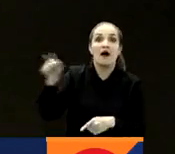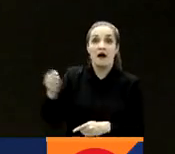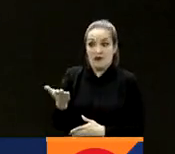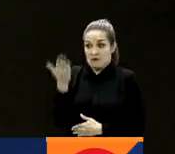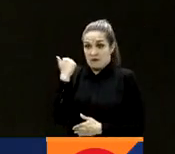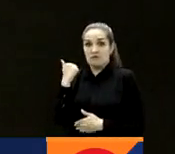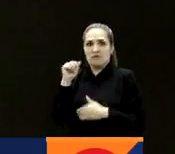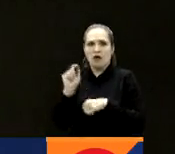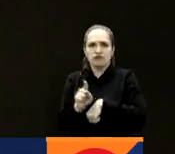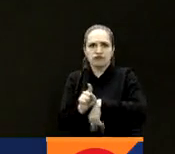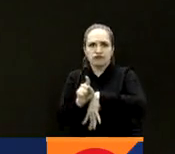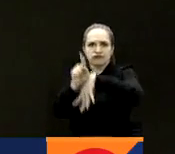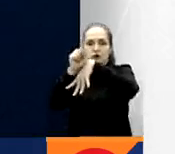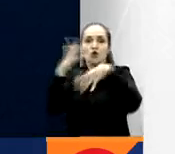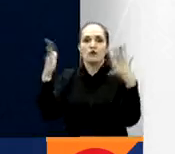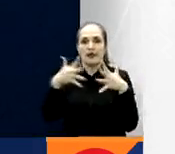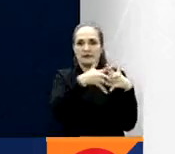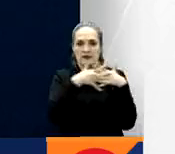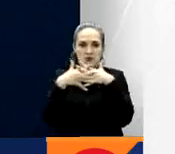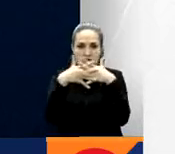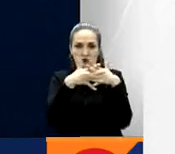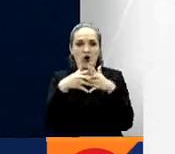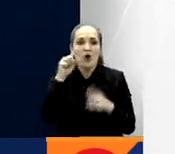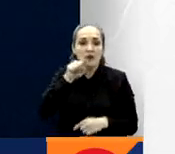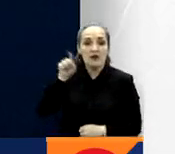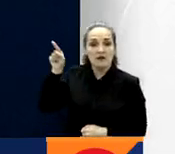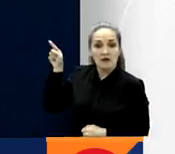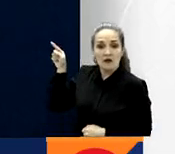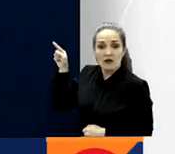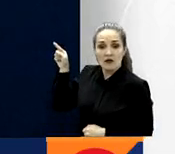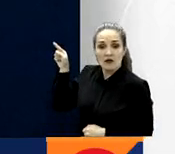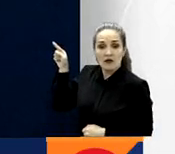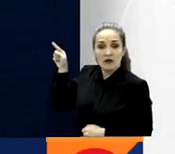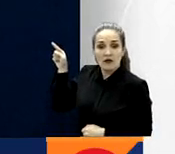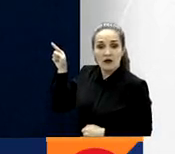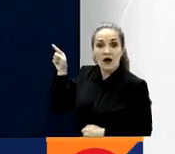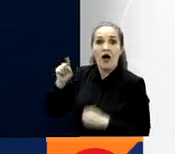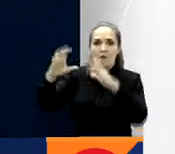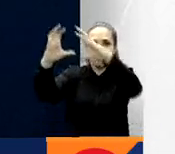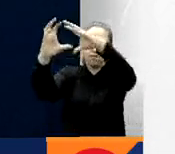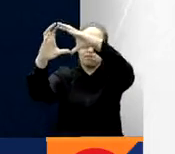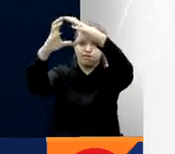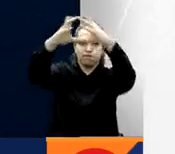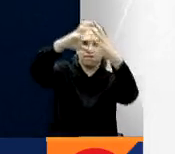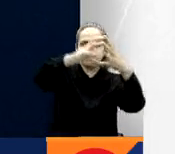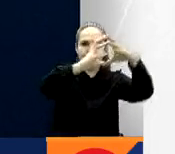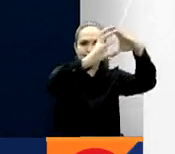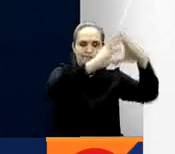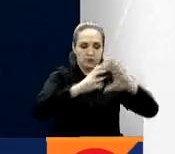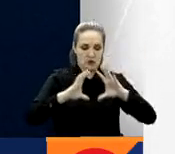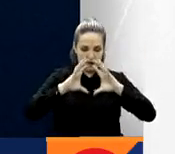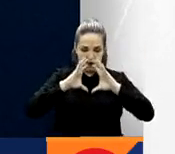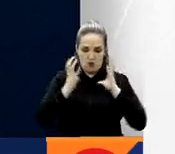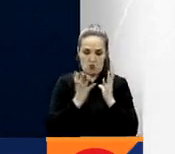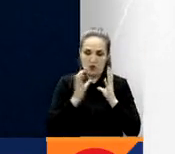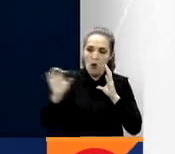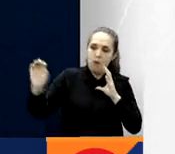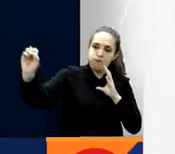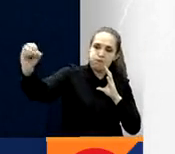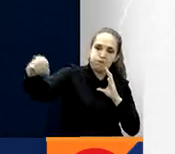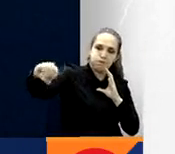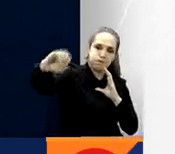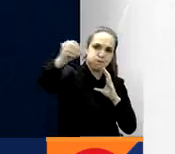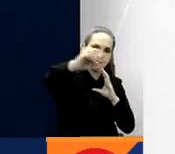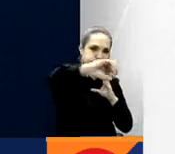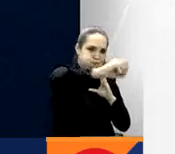california su objetivo es encontrarse y chocar secondi morphos una luna de 160 metros de ancho que rodea a un asteroide